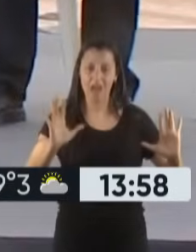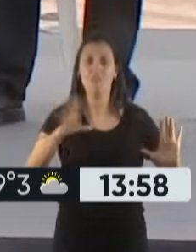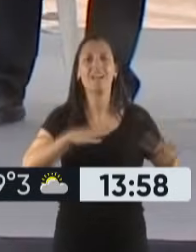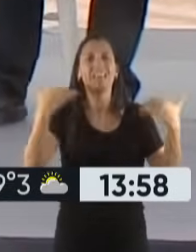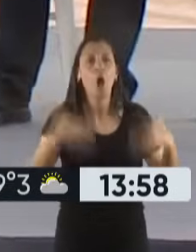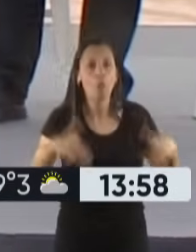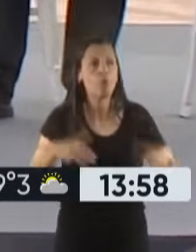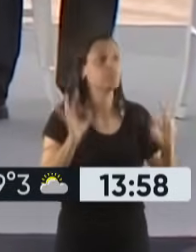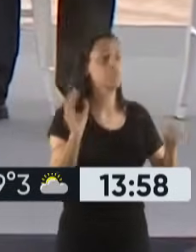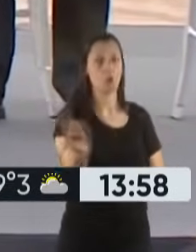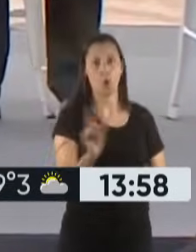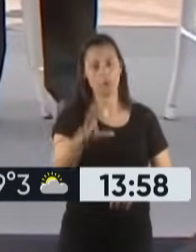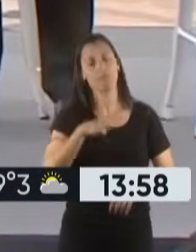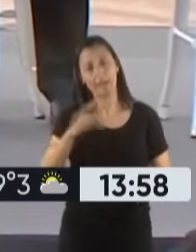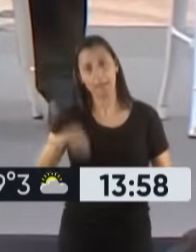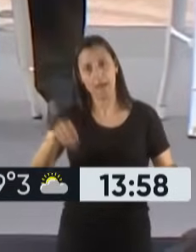hacer.